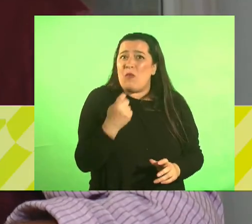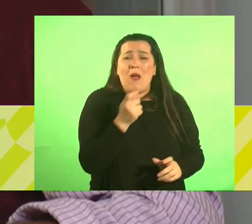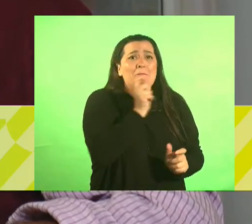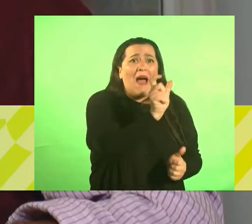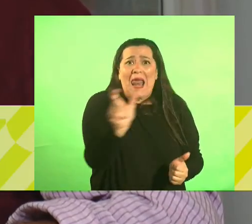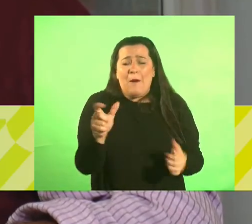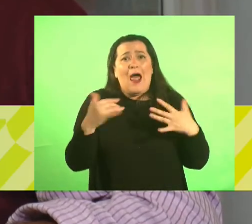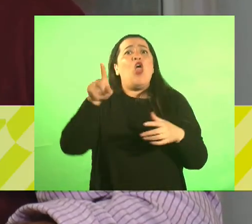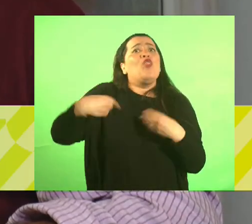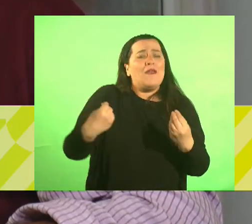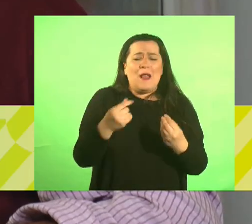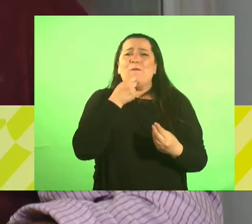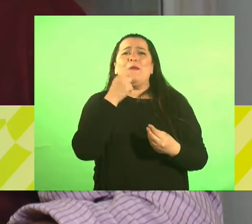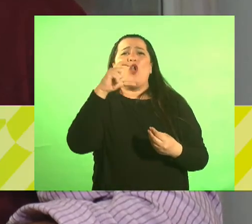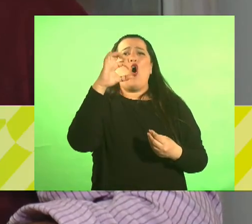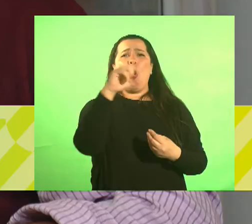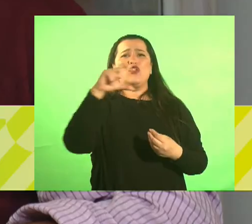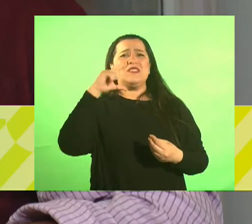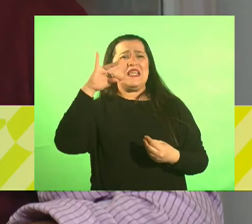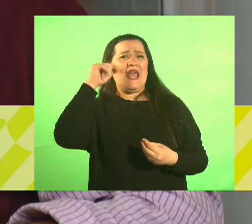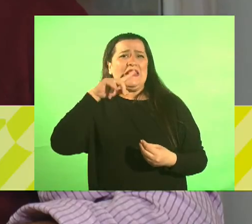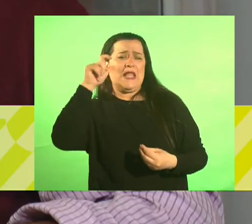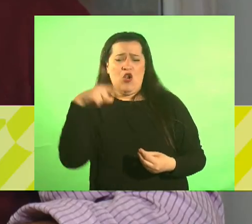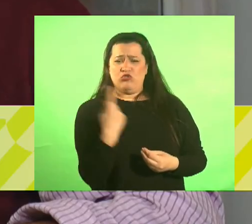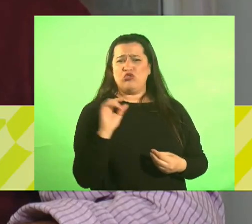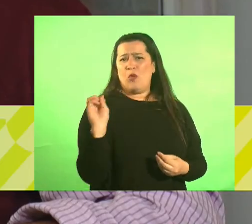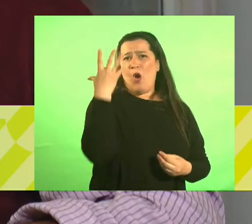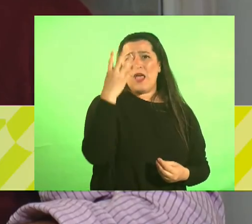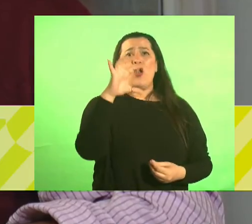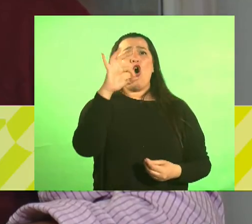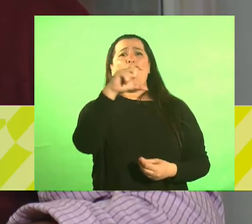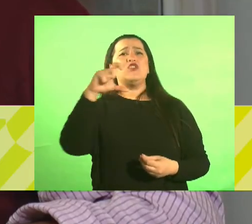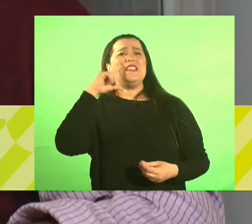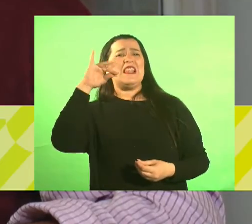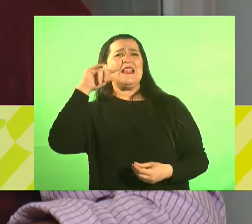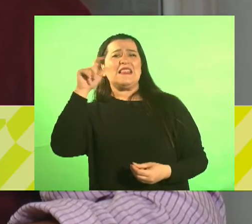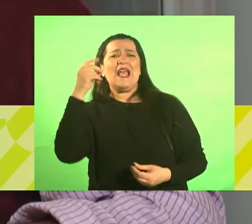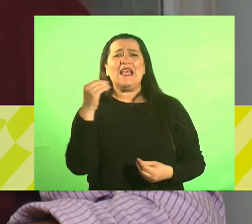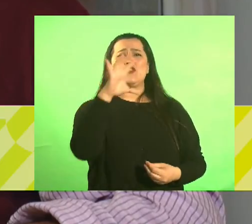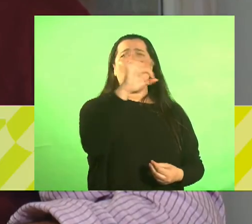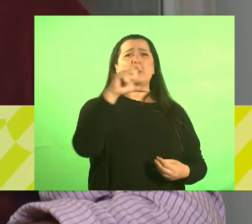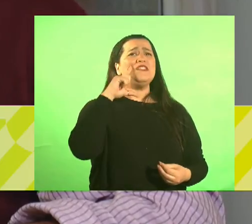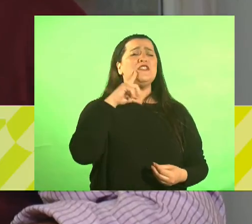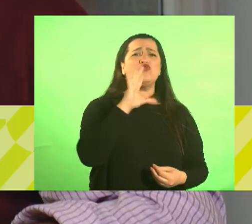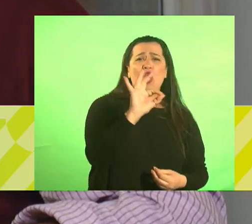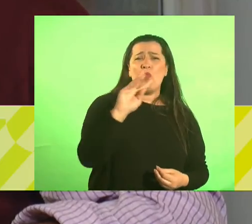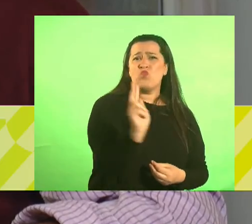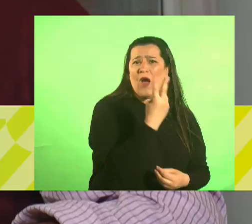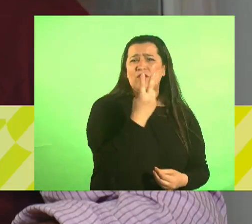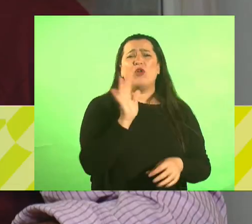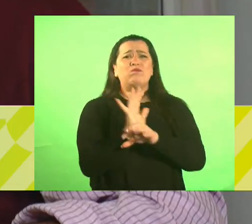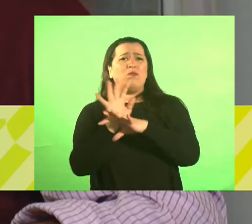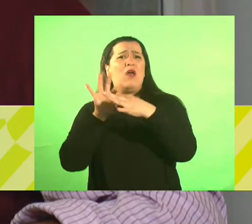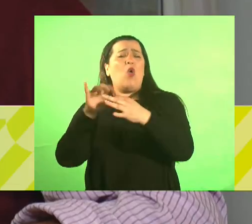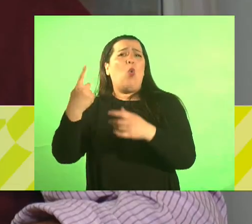decimos, nosotros decimos Occidente, somos modernos. Occidente significa oxiso muerte. Occidente conlleva en su palabra su destino, dijo